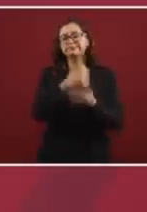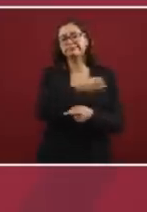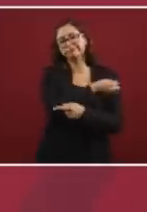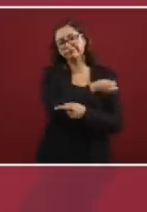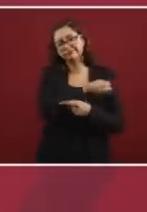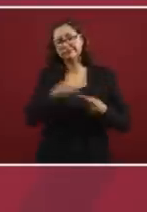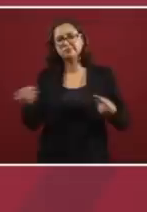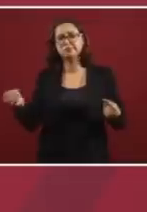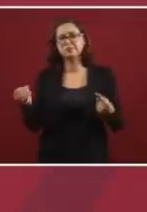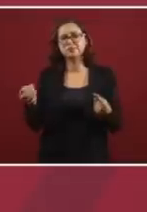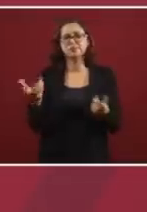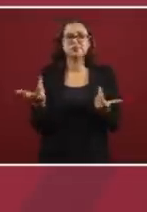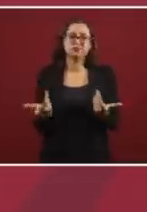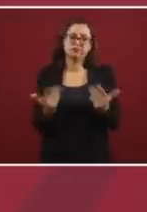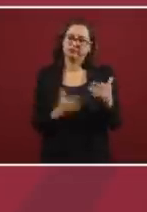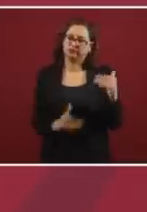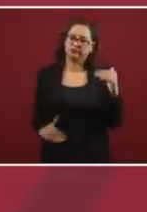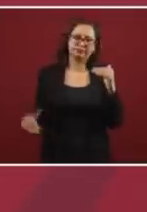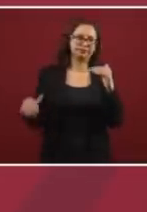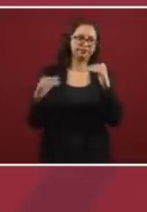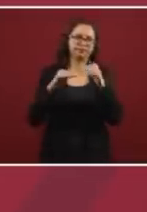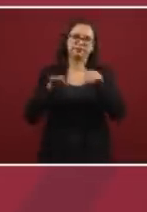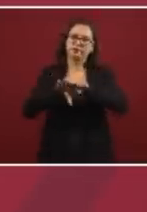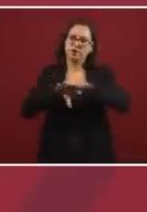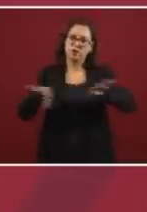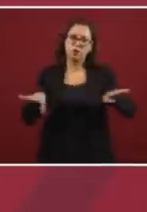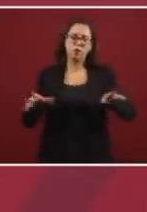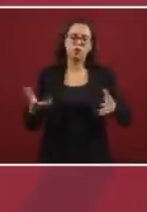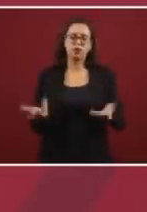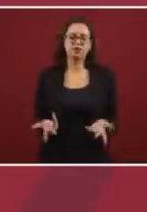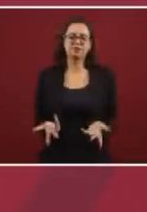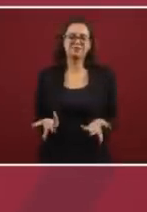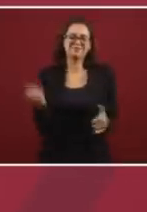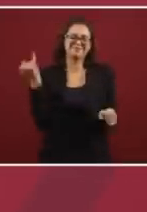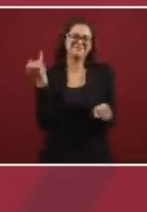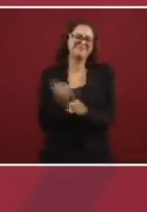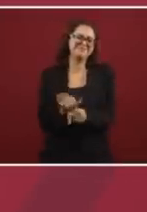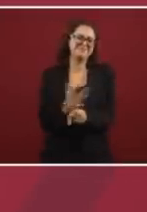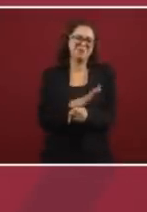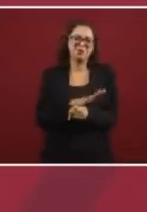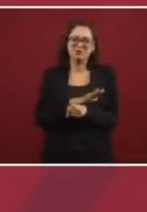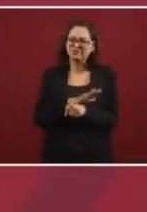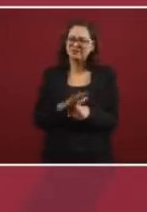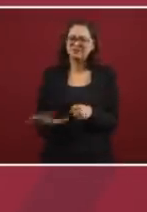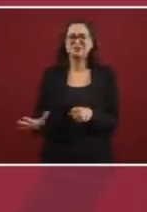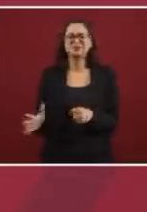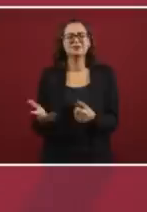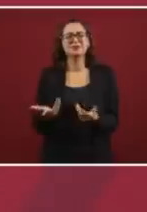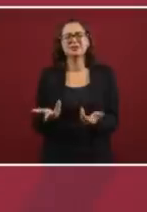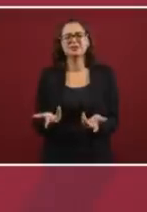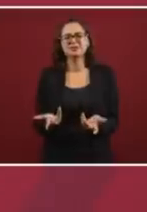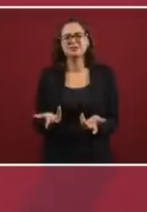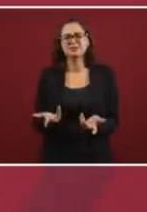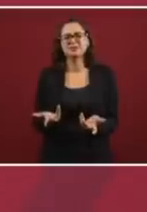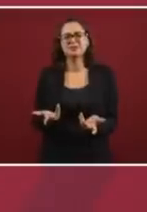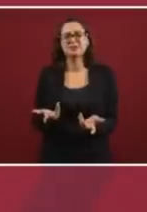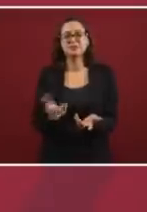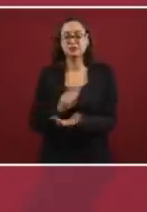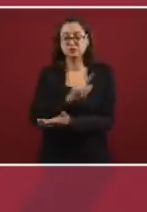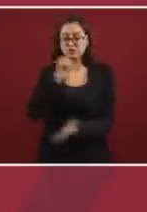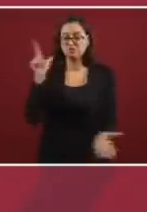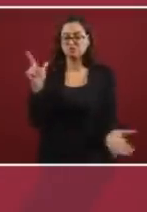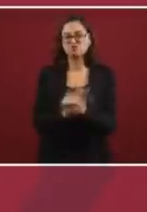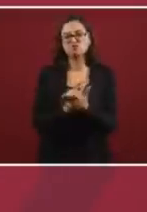es el principio de igualdad no es posible que sólo se aplique la